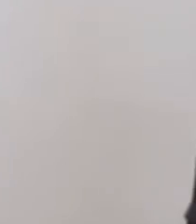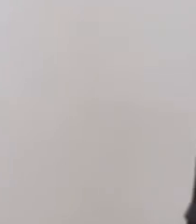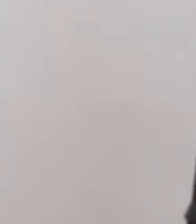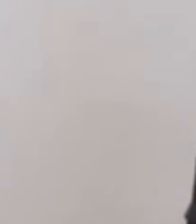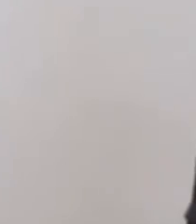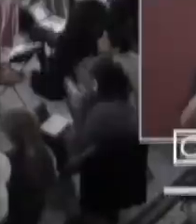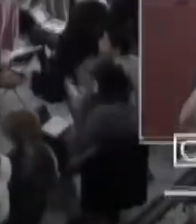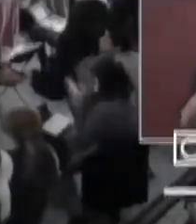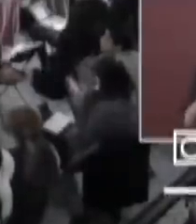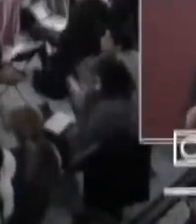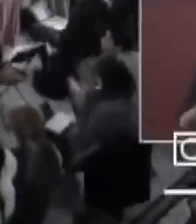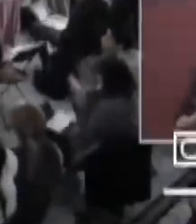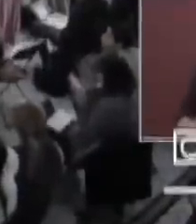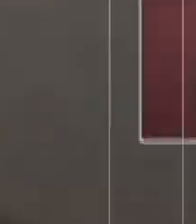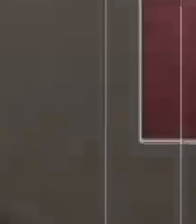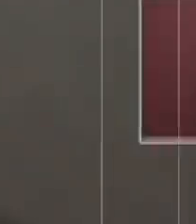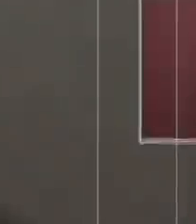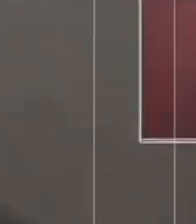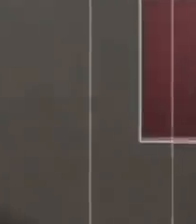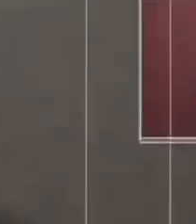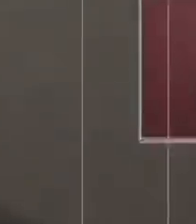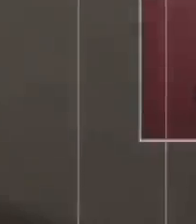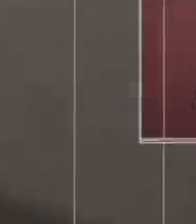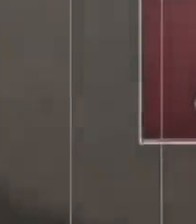familiar desaparecido.